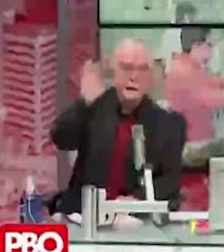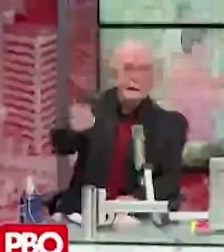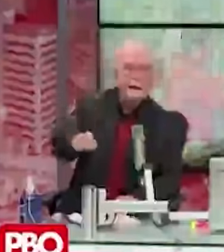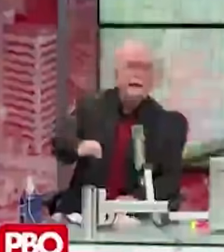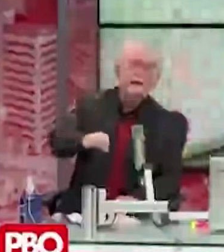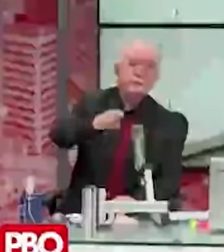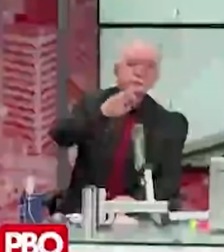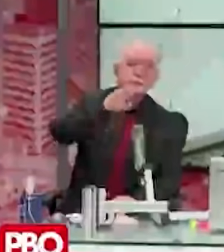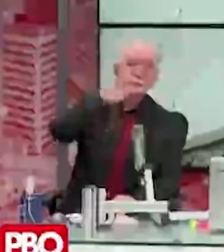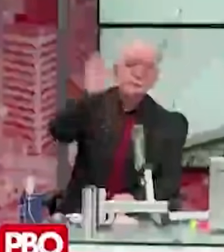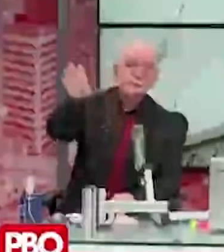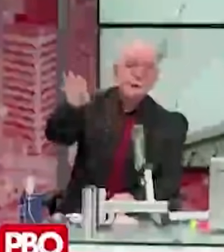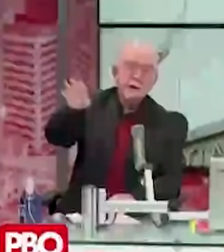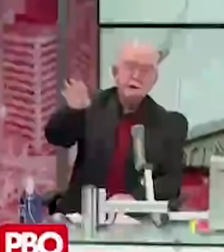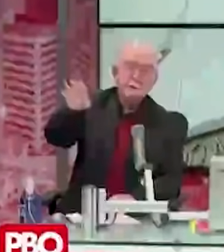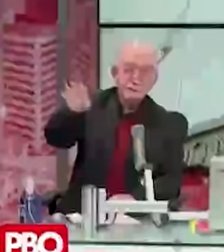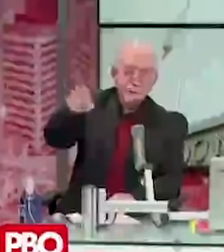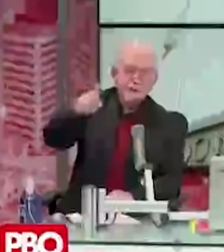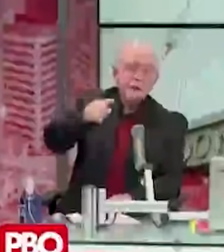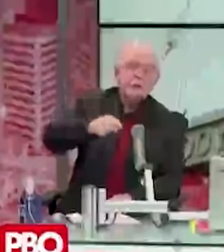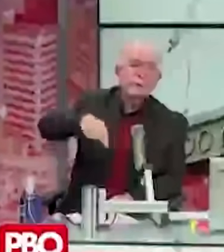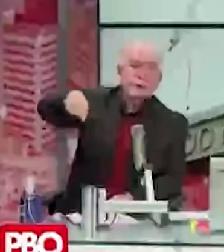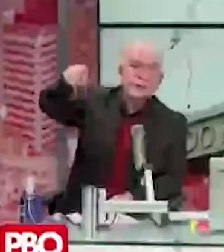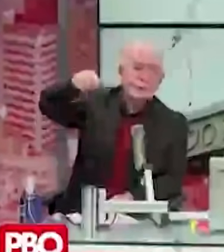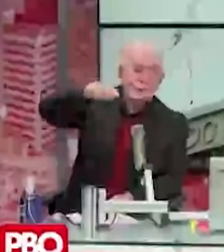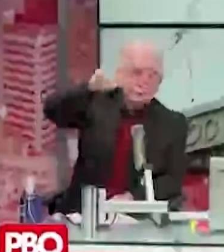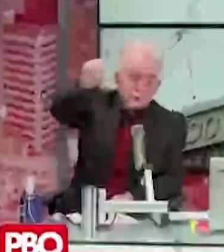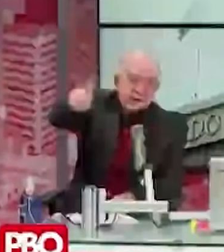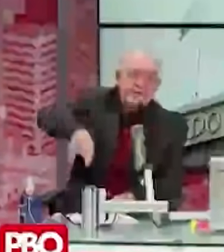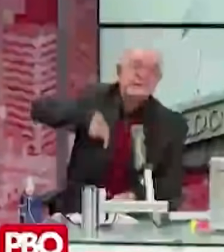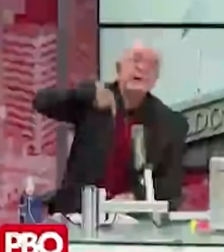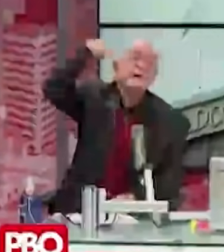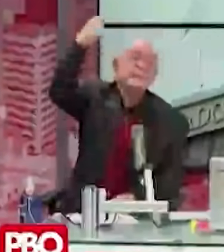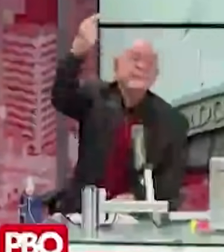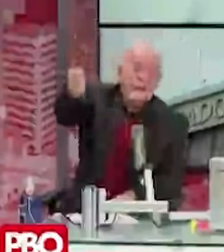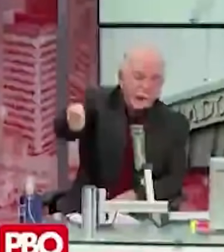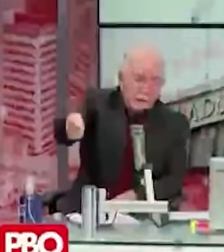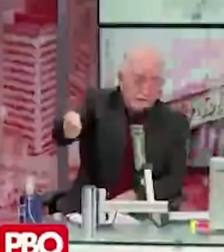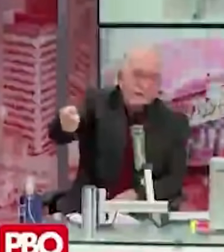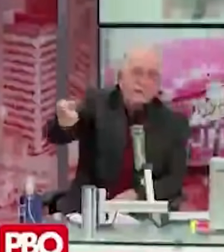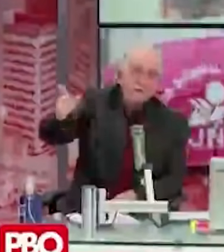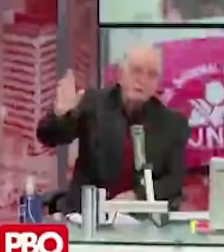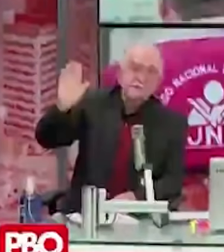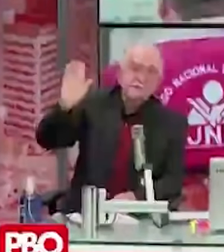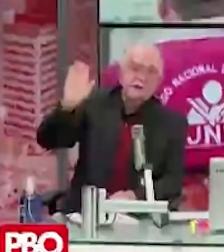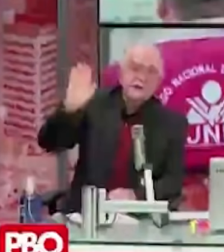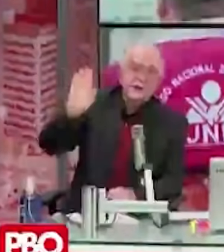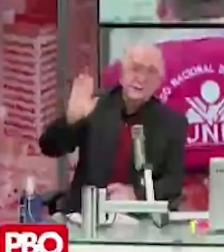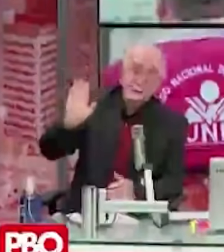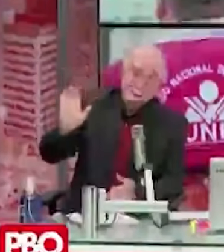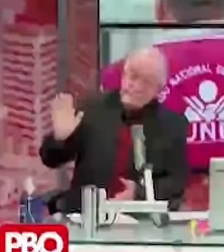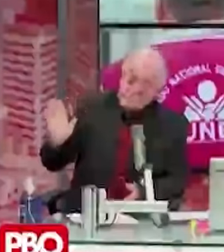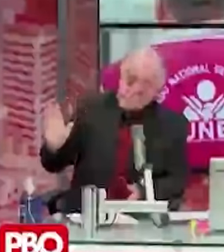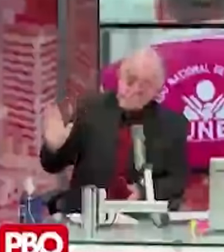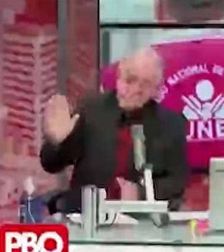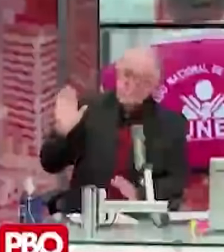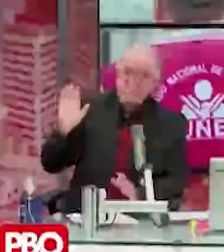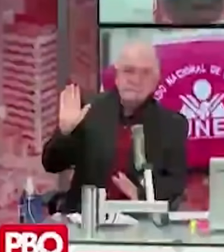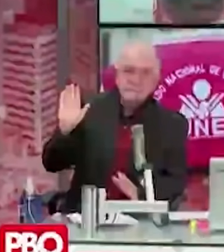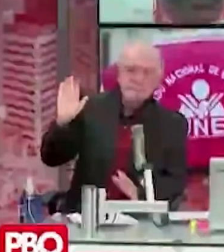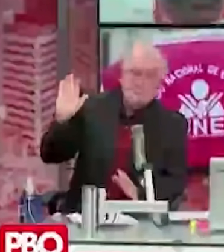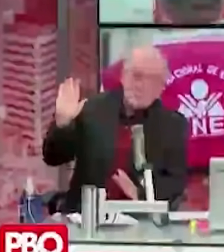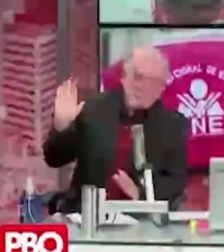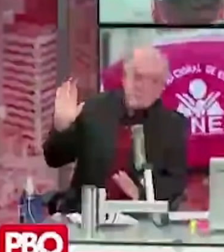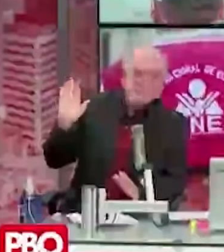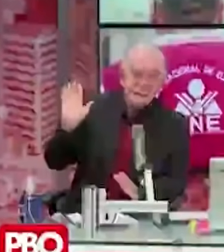de la ley, el control difuso de la Constitución, porque el Congreso se ha extralimitado de sus funciones legales.